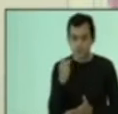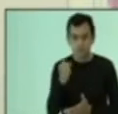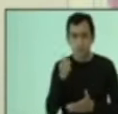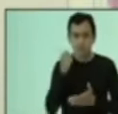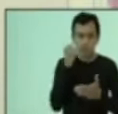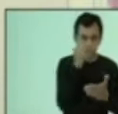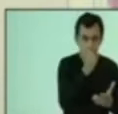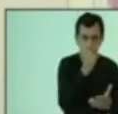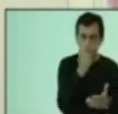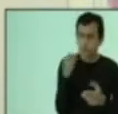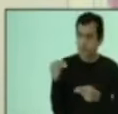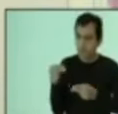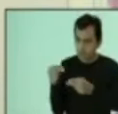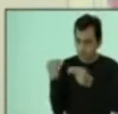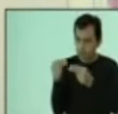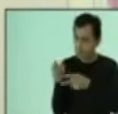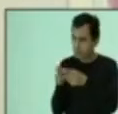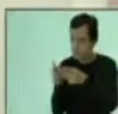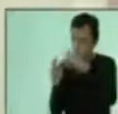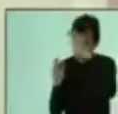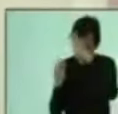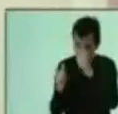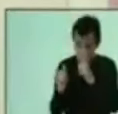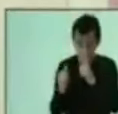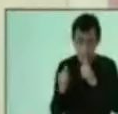privada para fuentes de empleo,